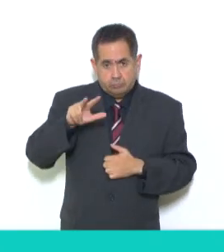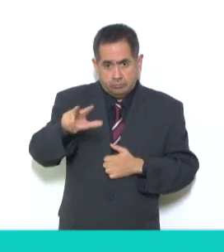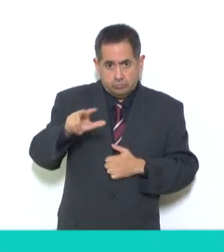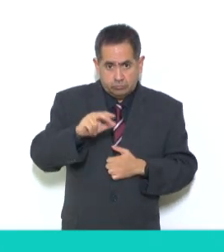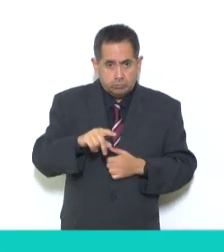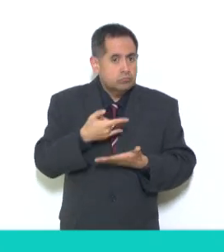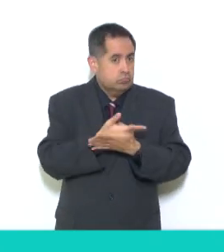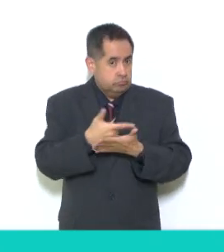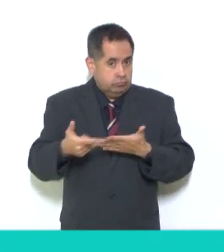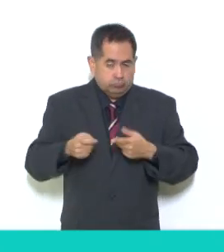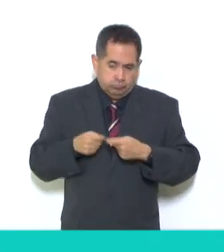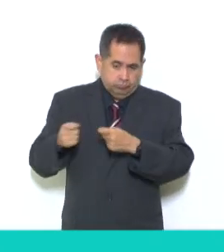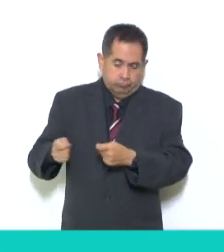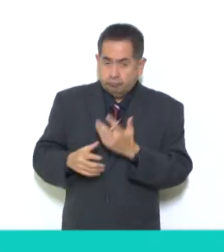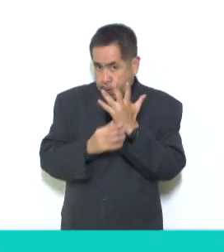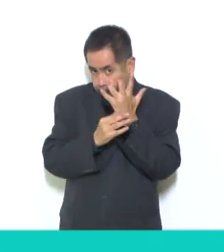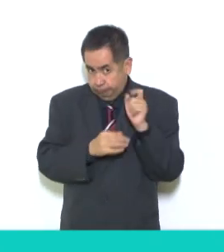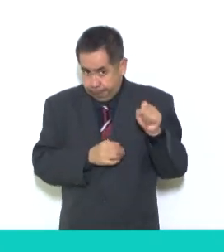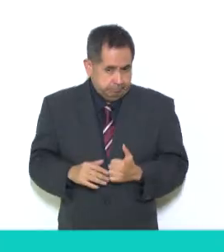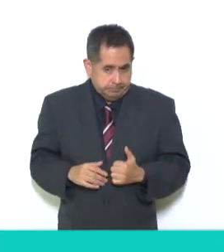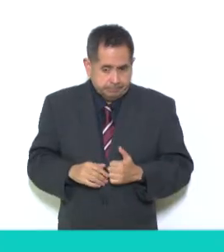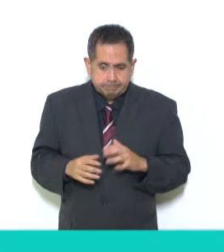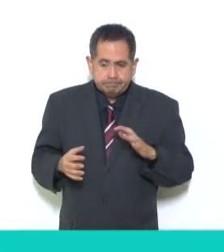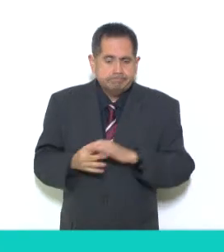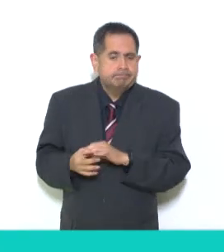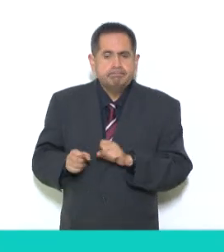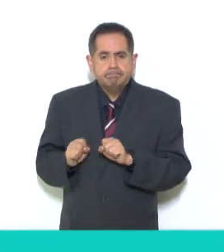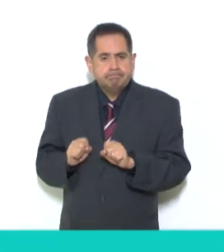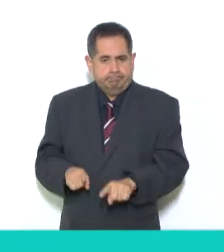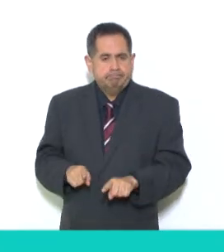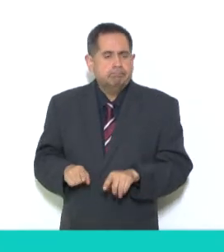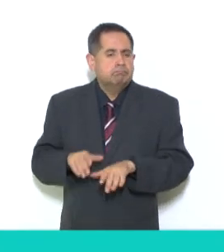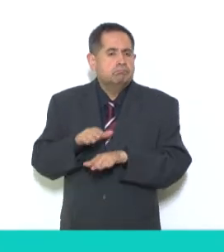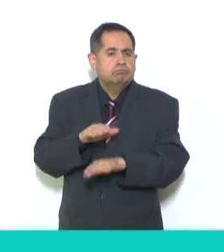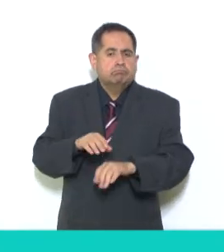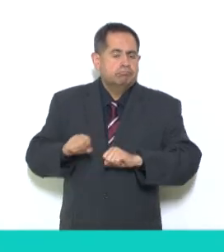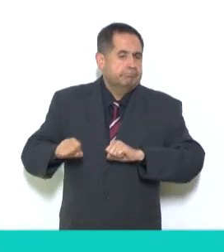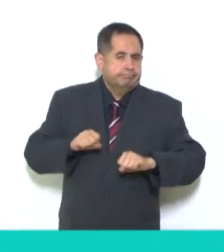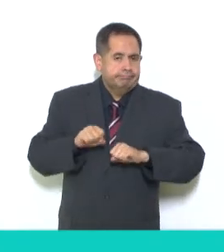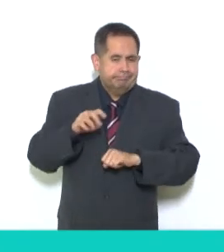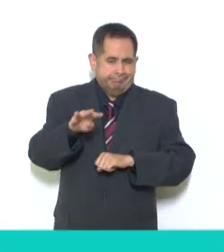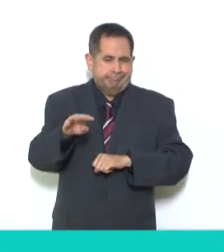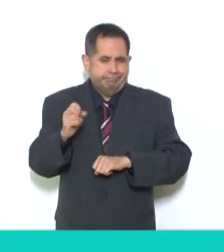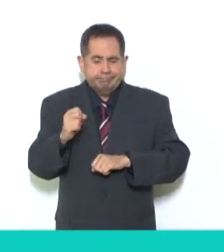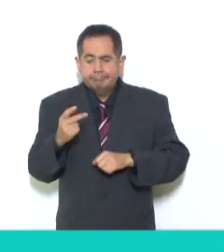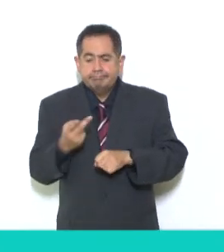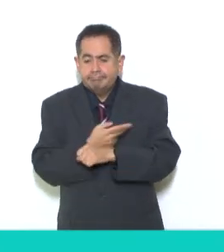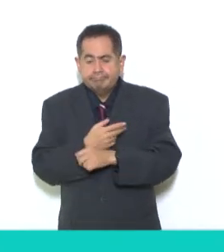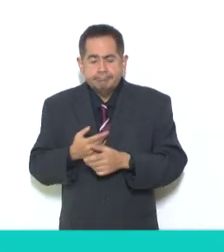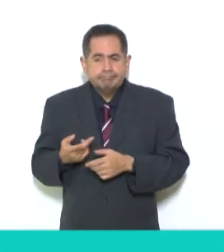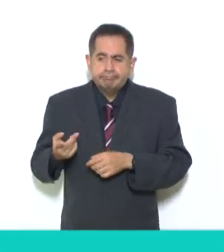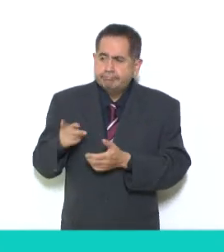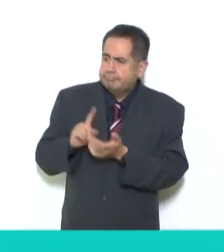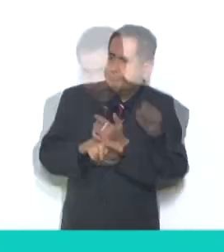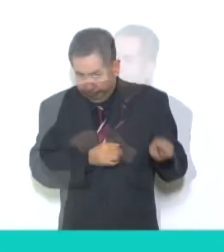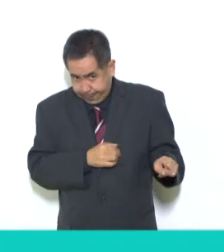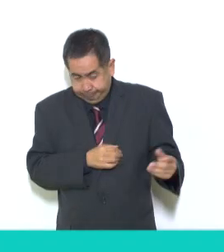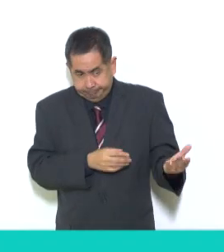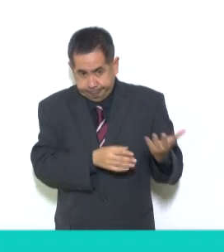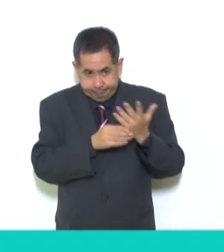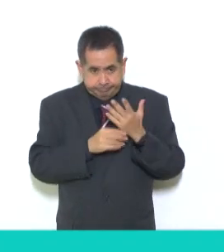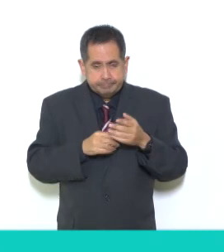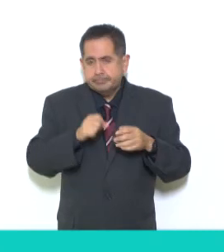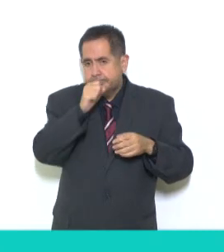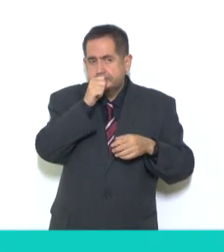ponente blanca lilia ibarra cadena destacó que después de ese sismo la sociedad civil organizada los gobiernos federal y de los estados afectados así como